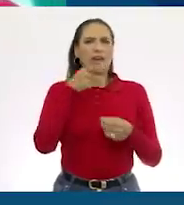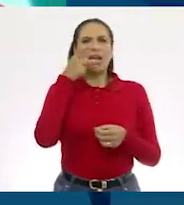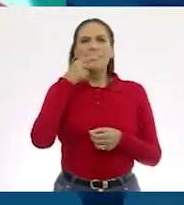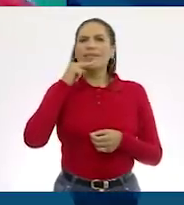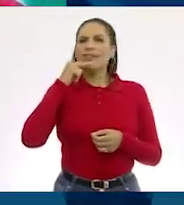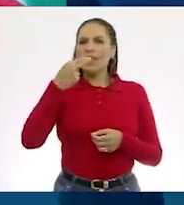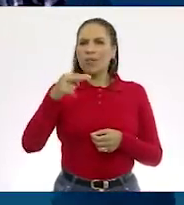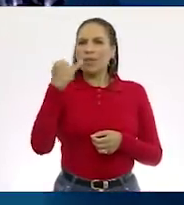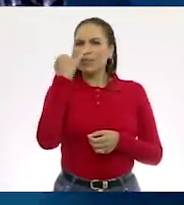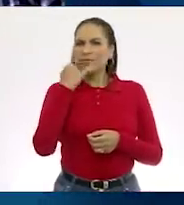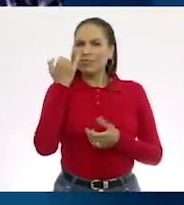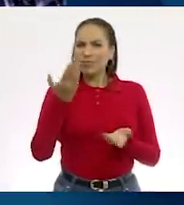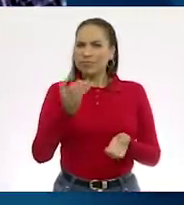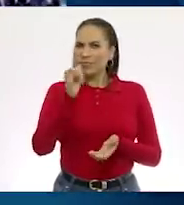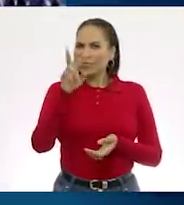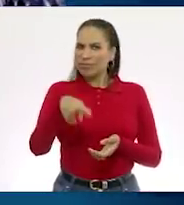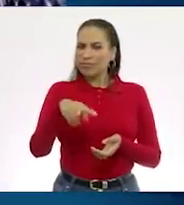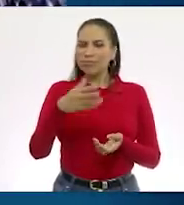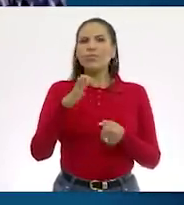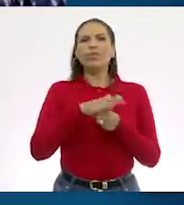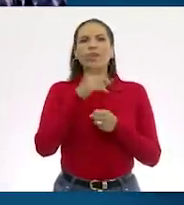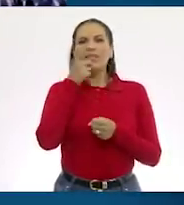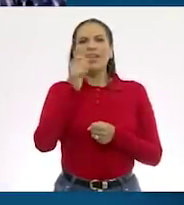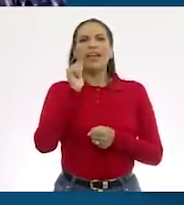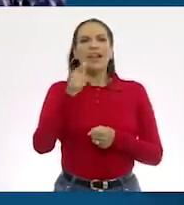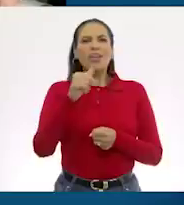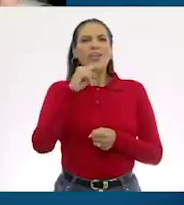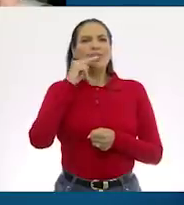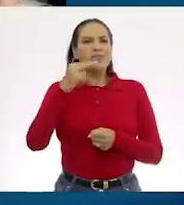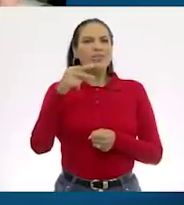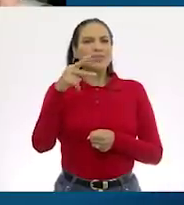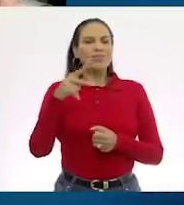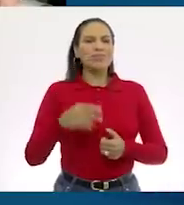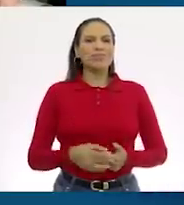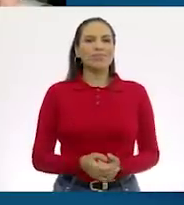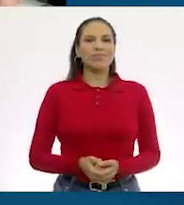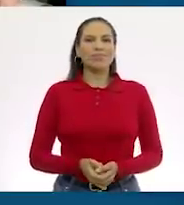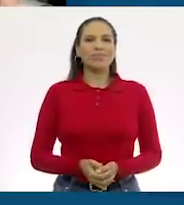náhuatl, ¿cierto? ¿Por qué no nos dices algo en tu lengua?